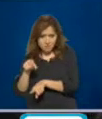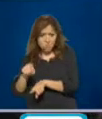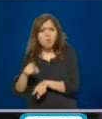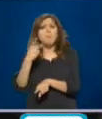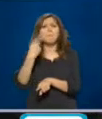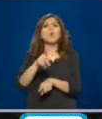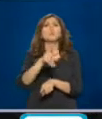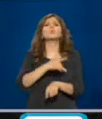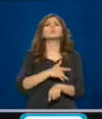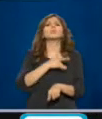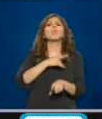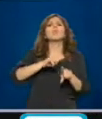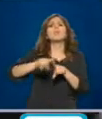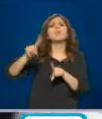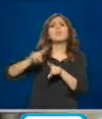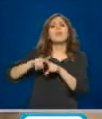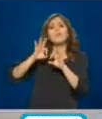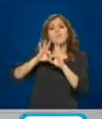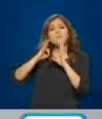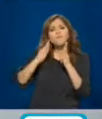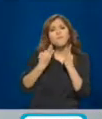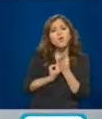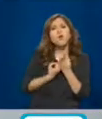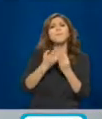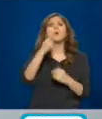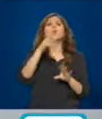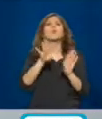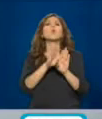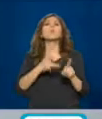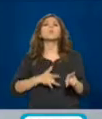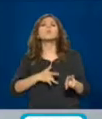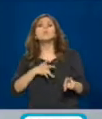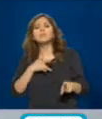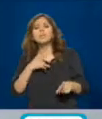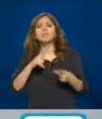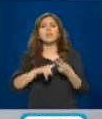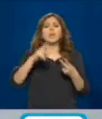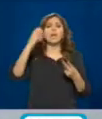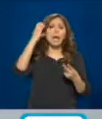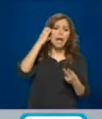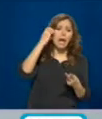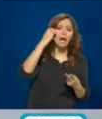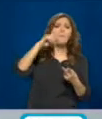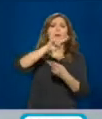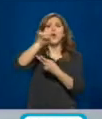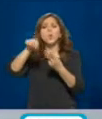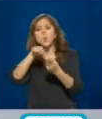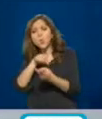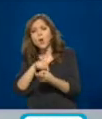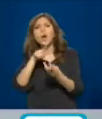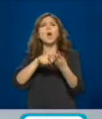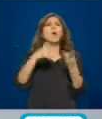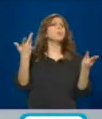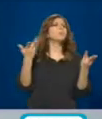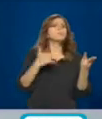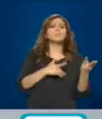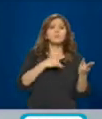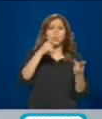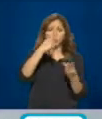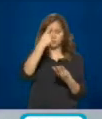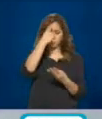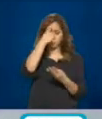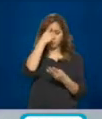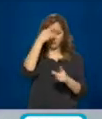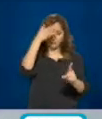varias maneras, según el humor, según la posición, según el área del cuerpo El que lugar estemos donde estimulando. estés, ¿no? También. Claro, qué tan concentrada